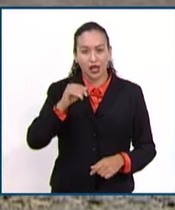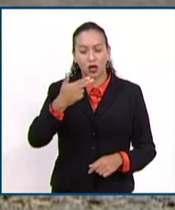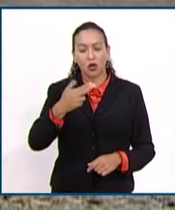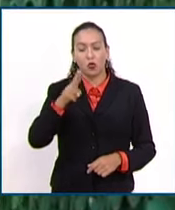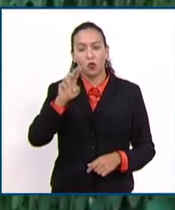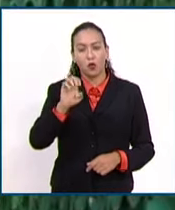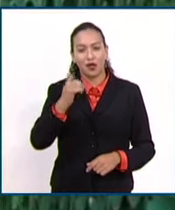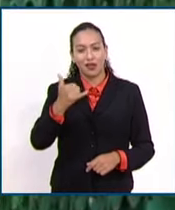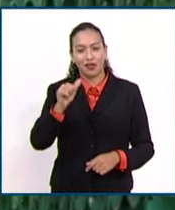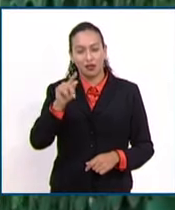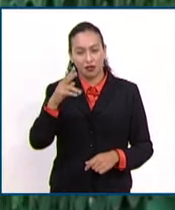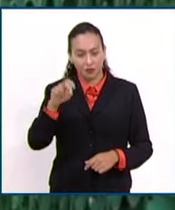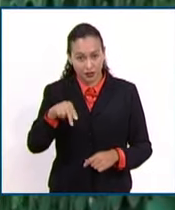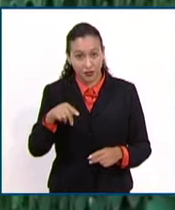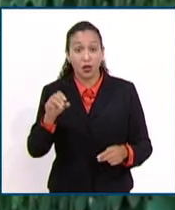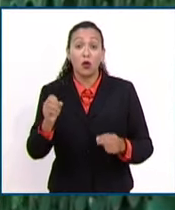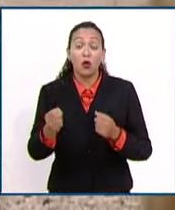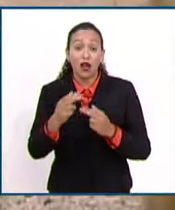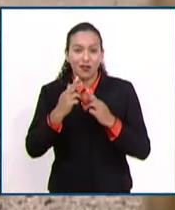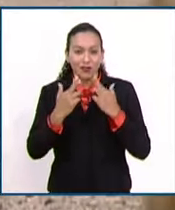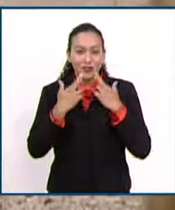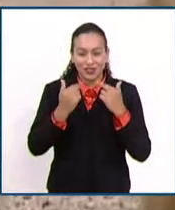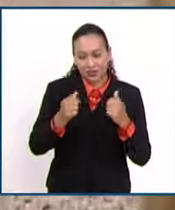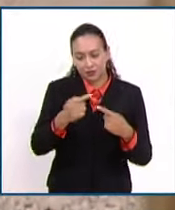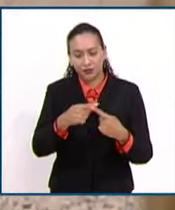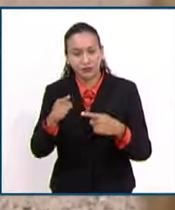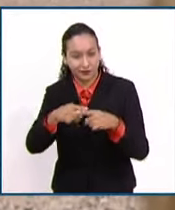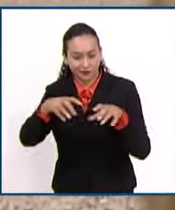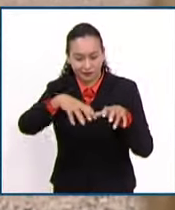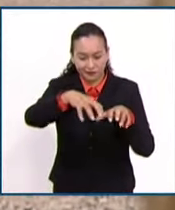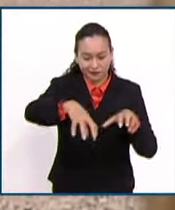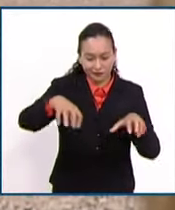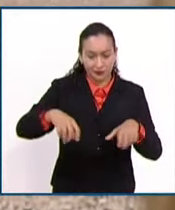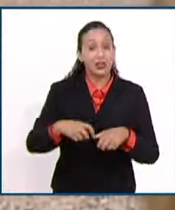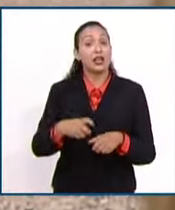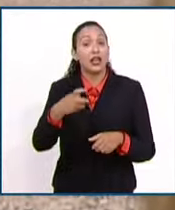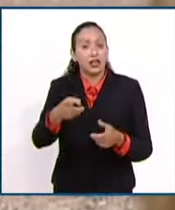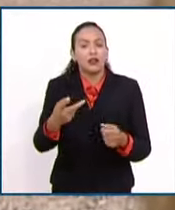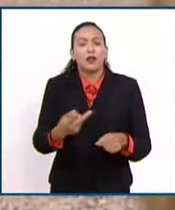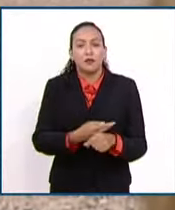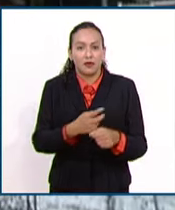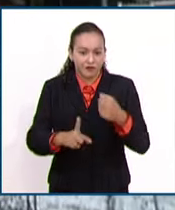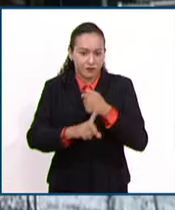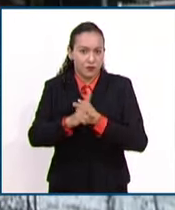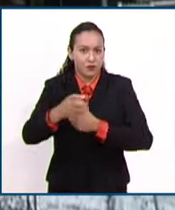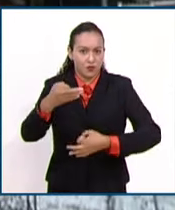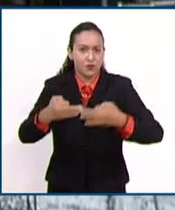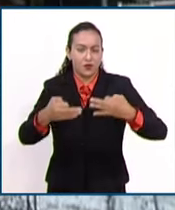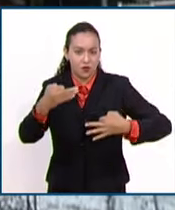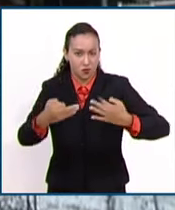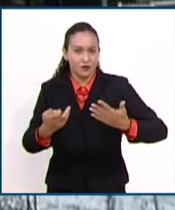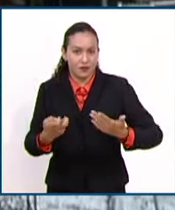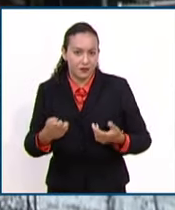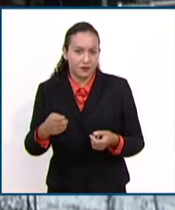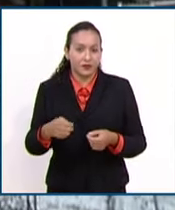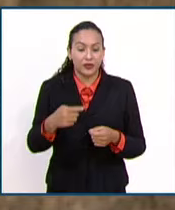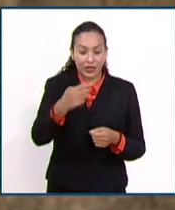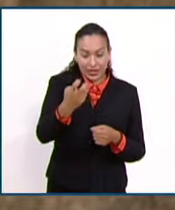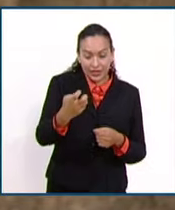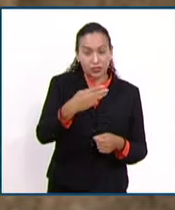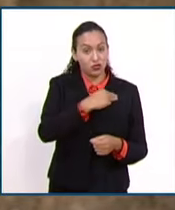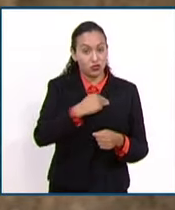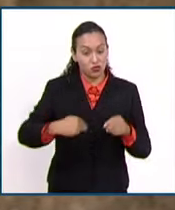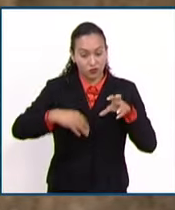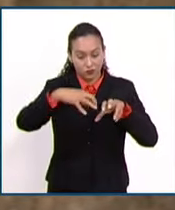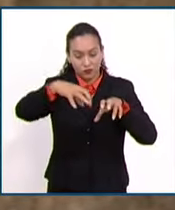y rancherías del municipio de Tetela del Volcán. Esto al no resolver los conflictos que se han presentado entre esos municipios